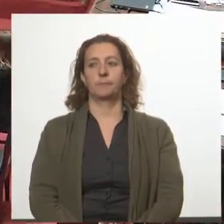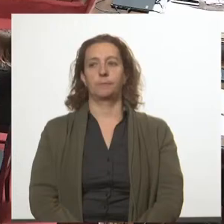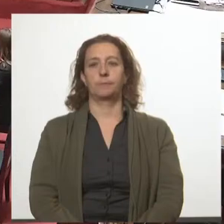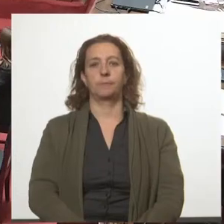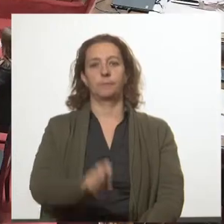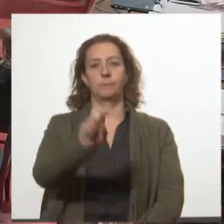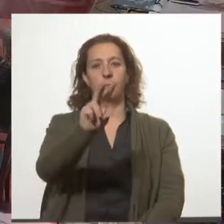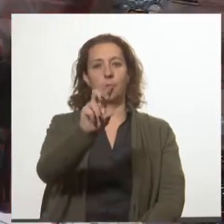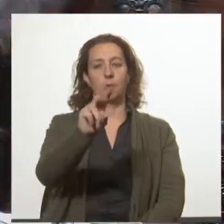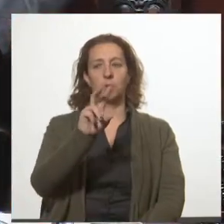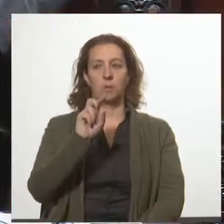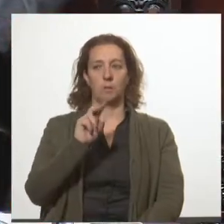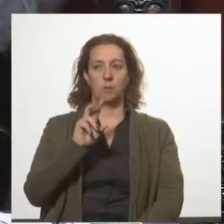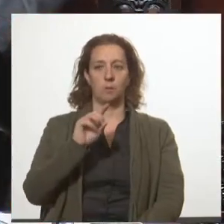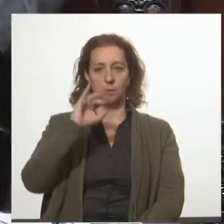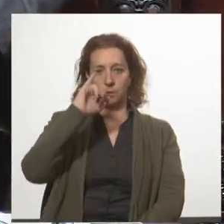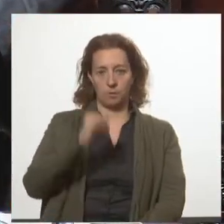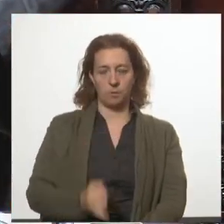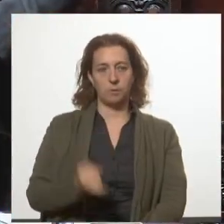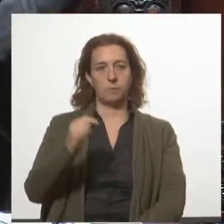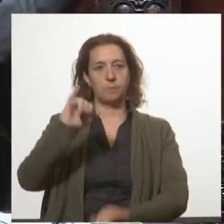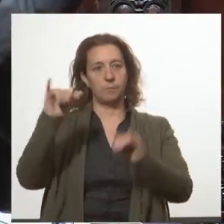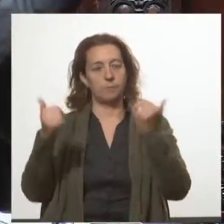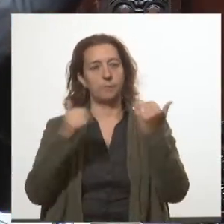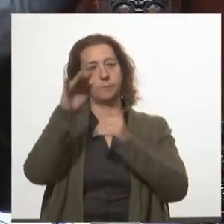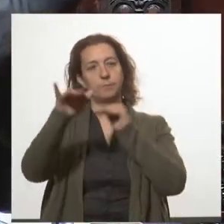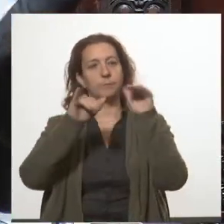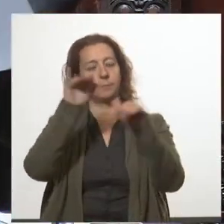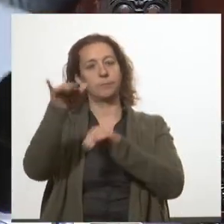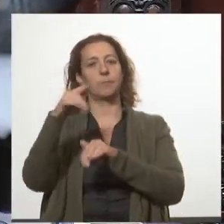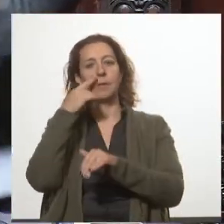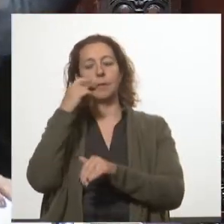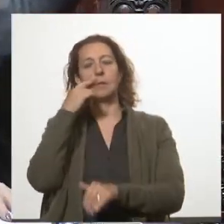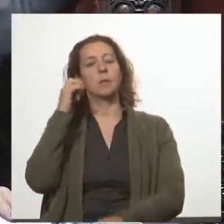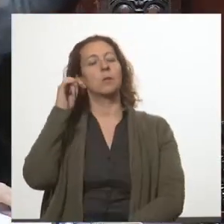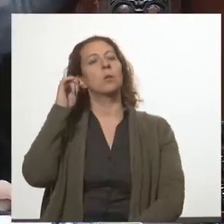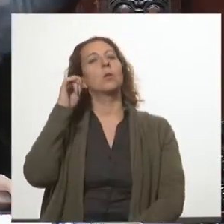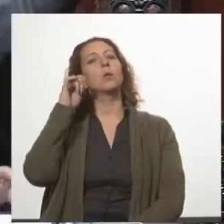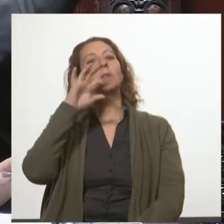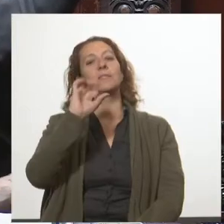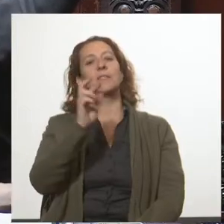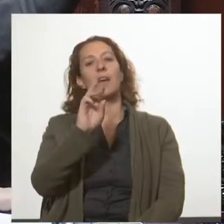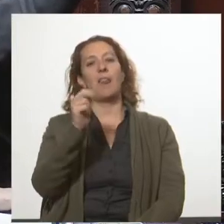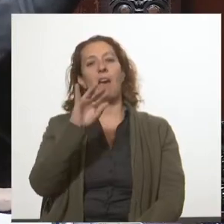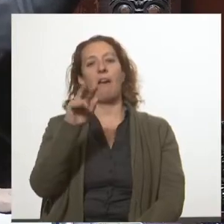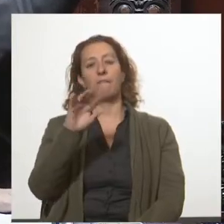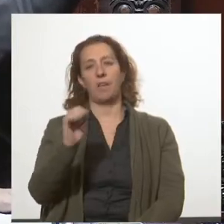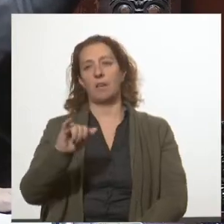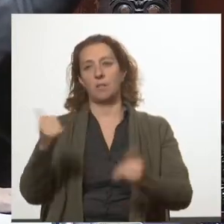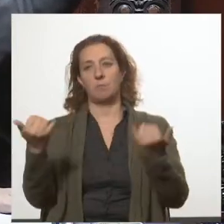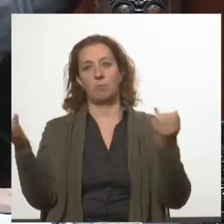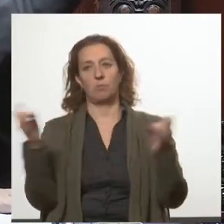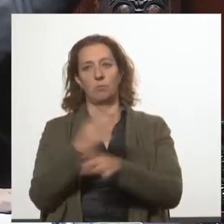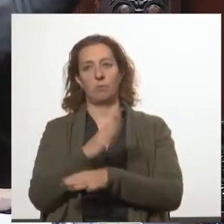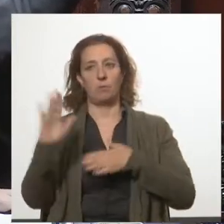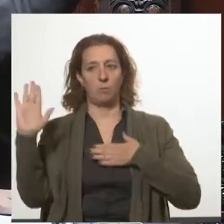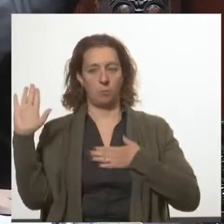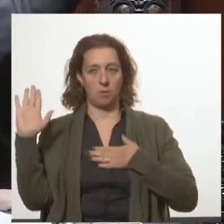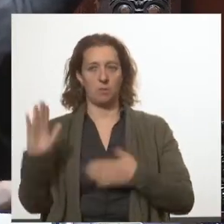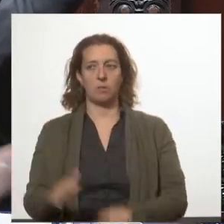2 en 12 afirmativo que ha convocado el señor jorge saravia quien se ha prestado la promesa de estilo